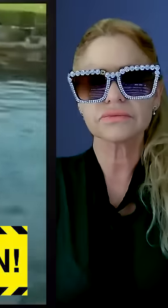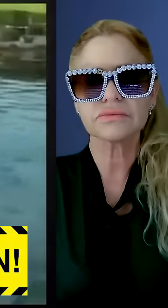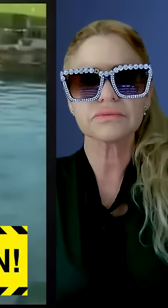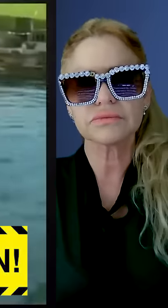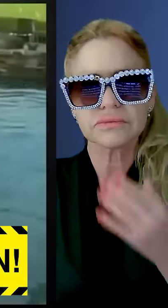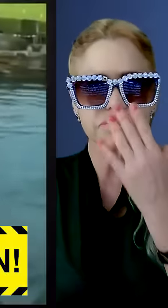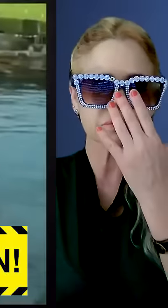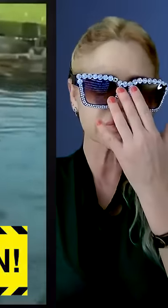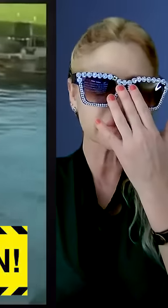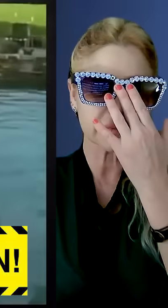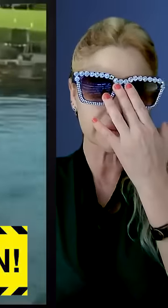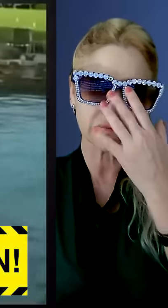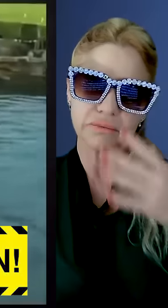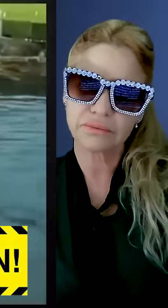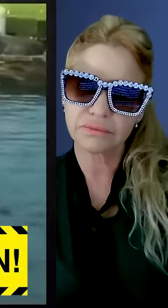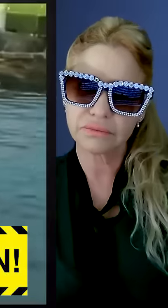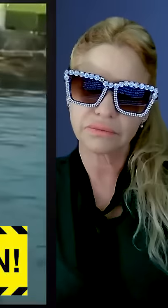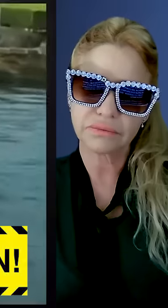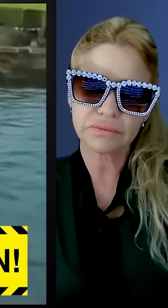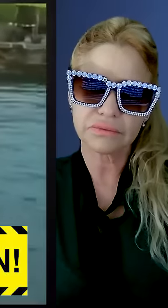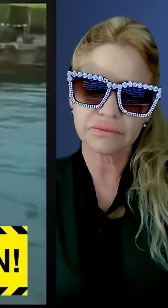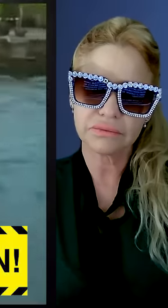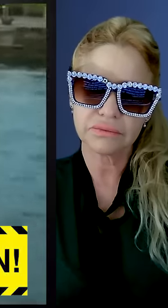If I dried off, they push me right back in.